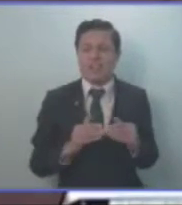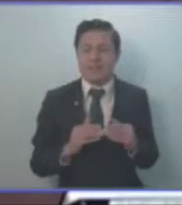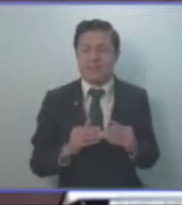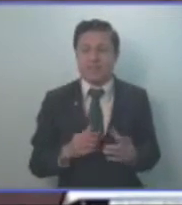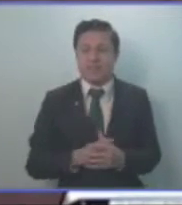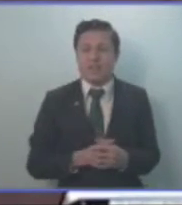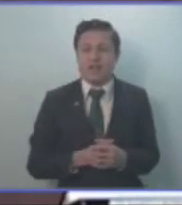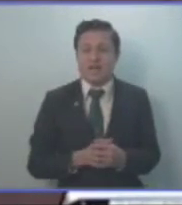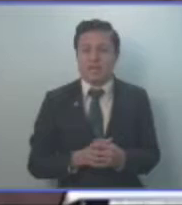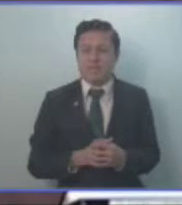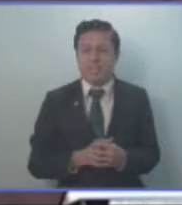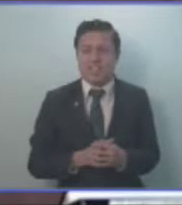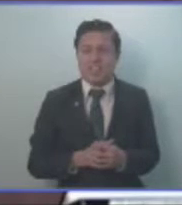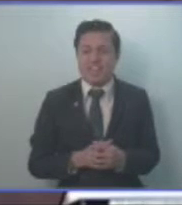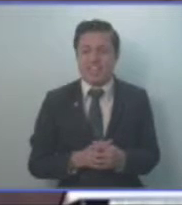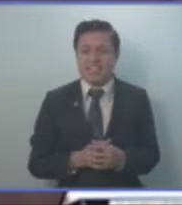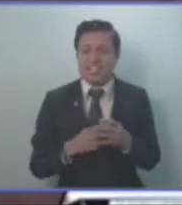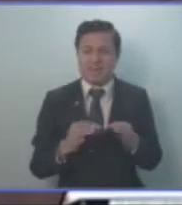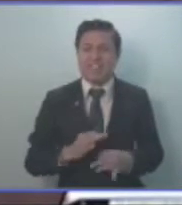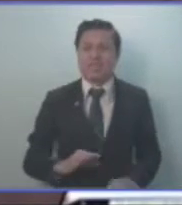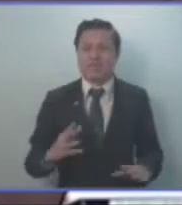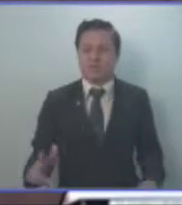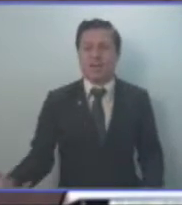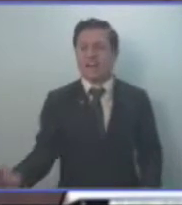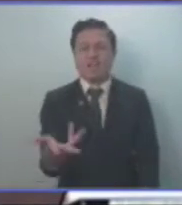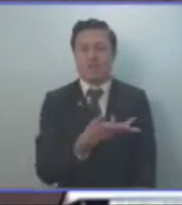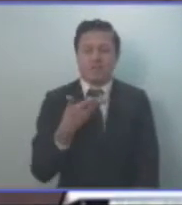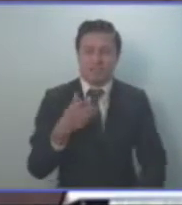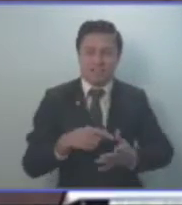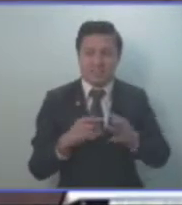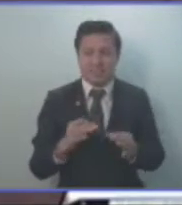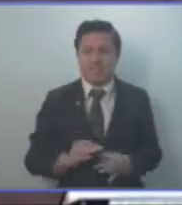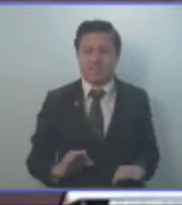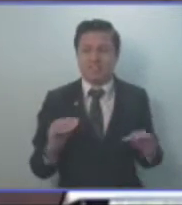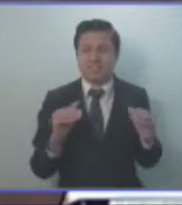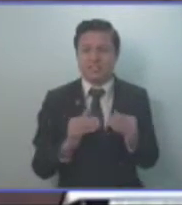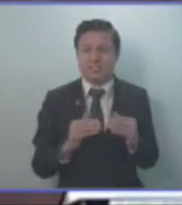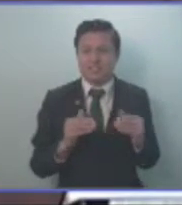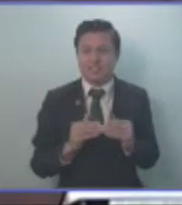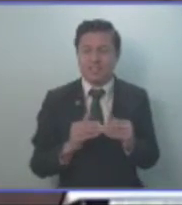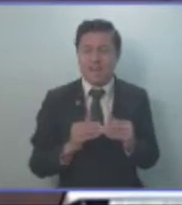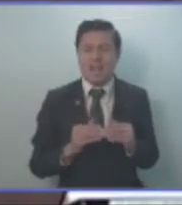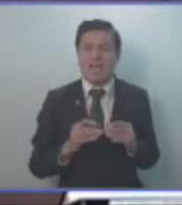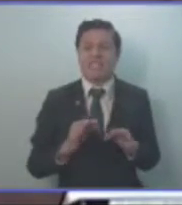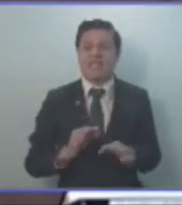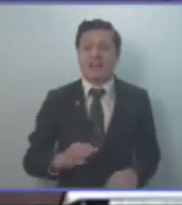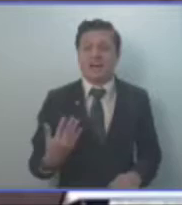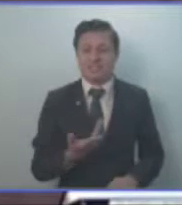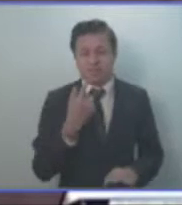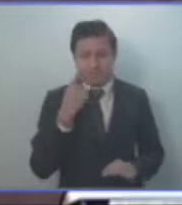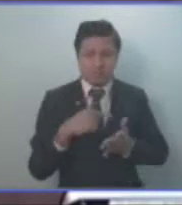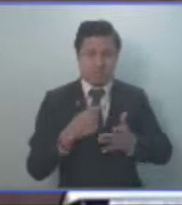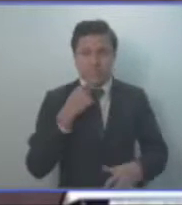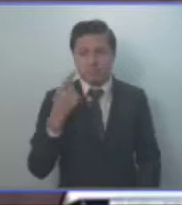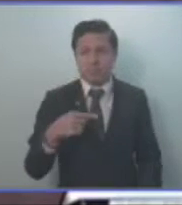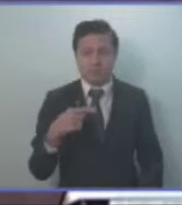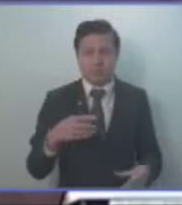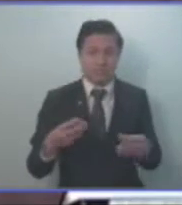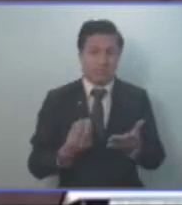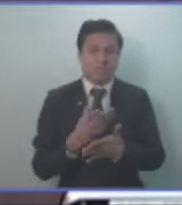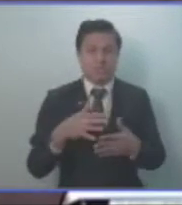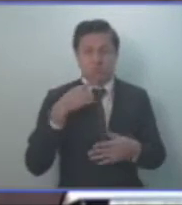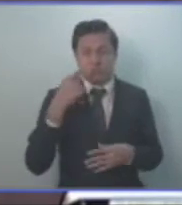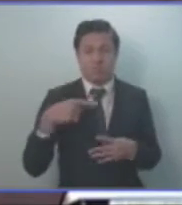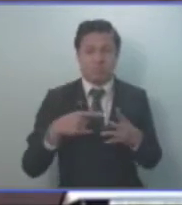del mismo año, considera procedente emitir dictamen en sentido favorable, en el sentido de que se emita un nuevo decreto,